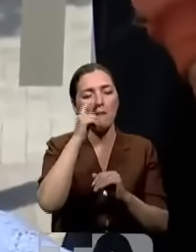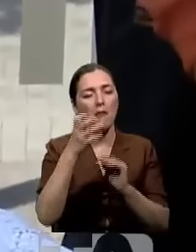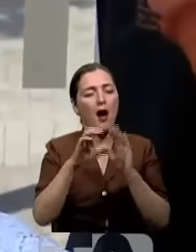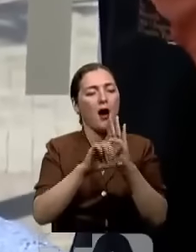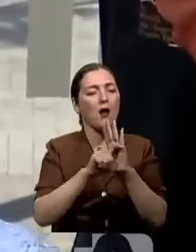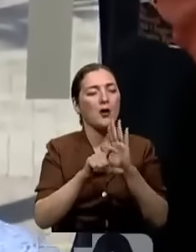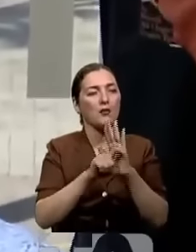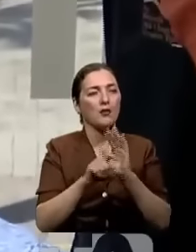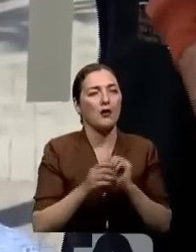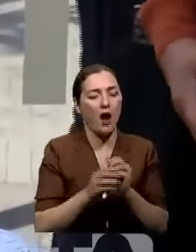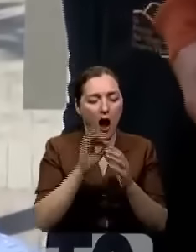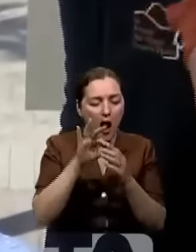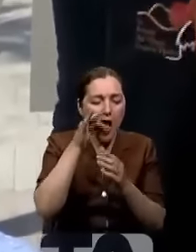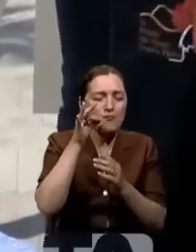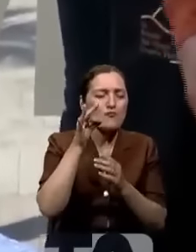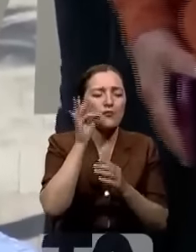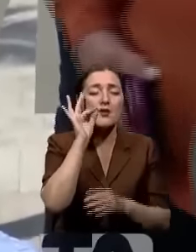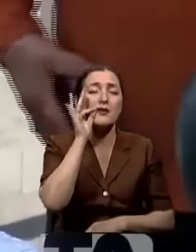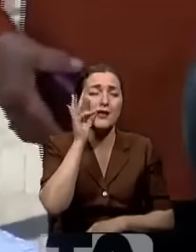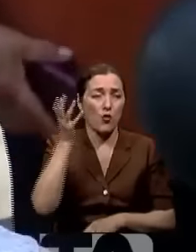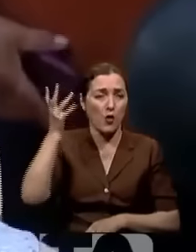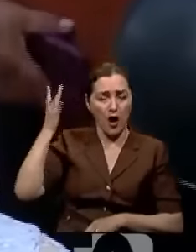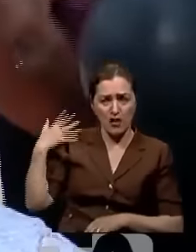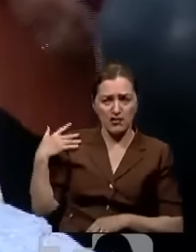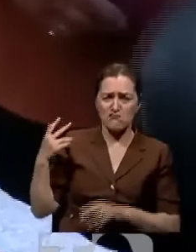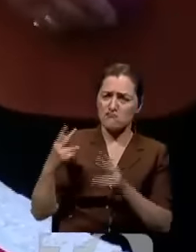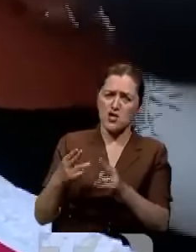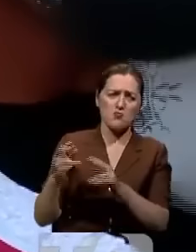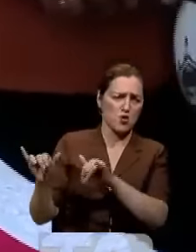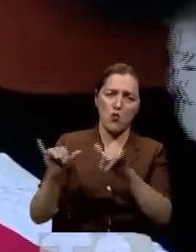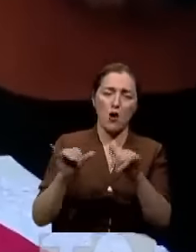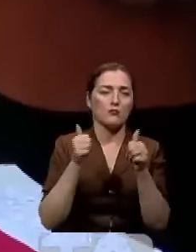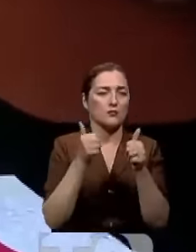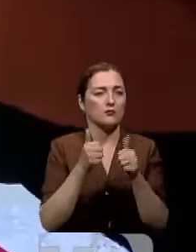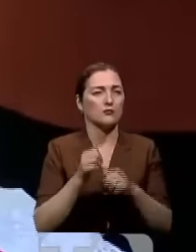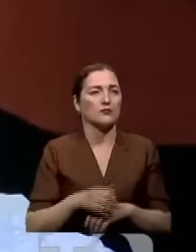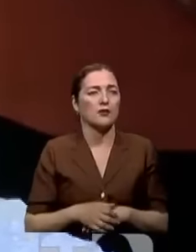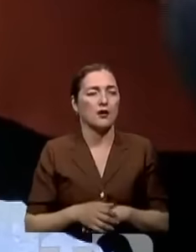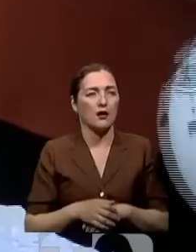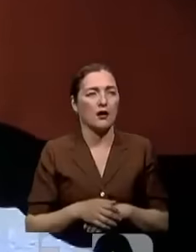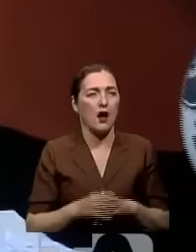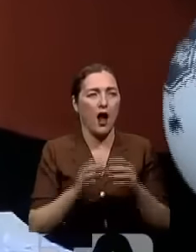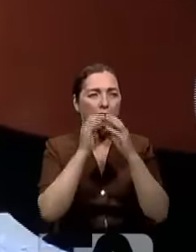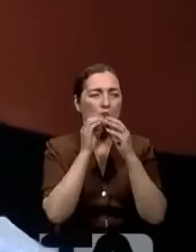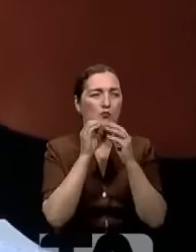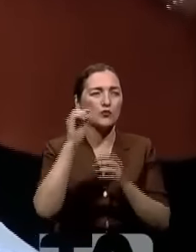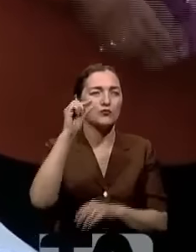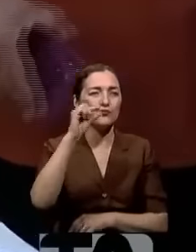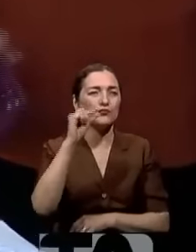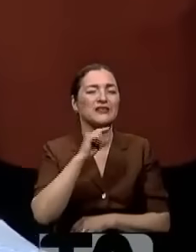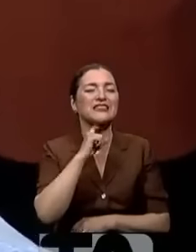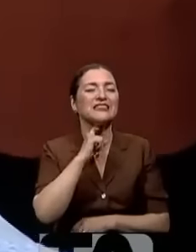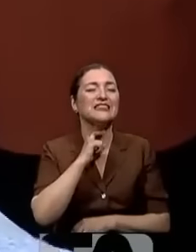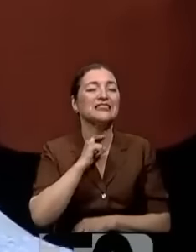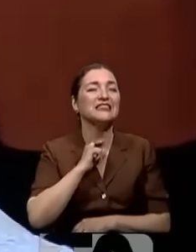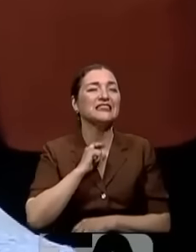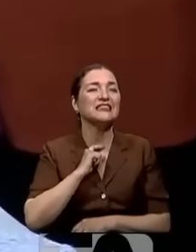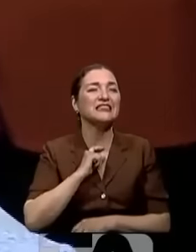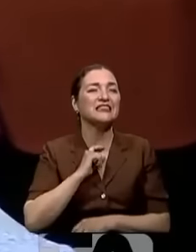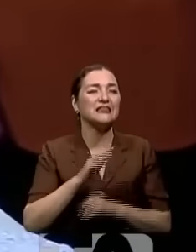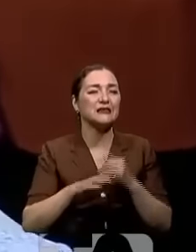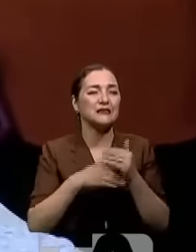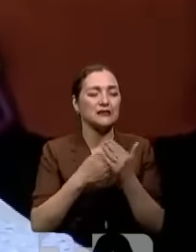relleno súper rico, lo han mantenido de lo que nosotros probamos en la preliminar. El pan sí le sentimos a la masa un poquito seca, pero de ahí